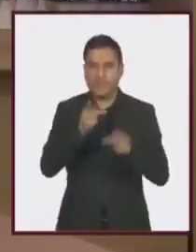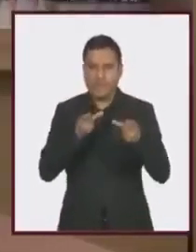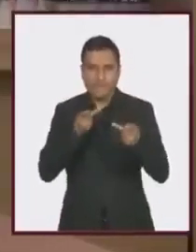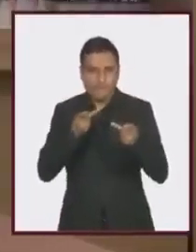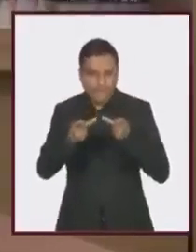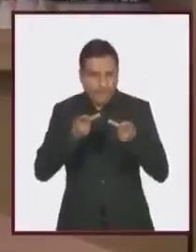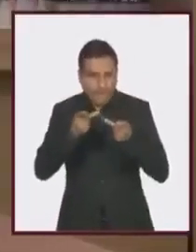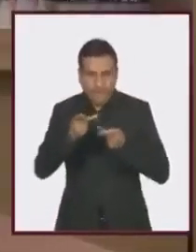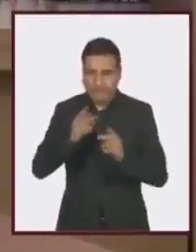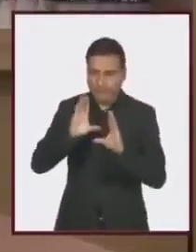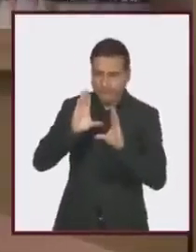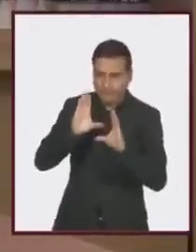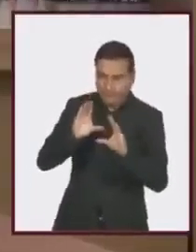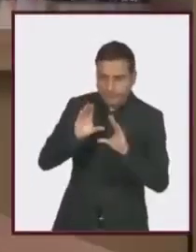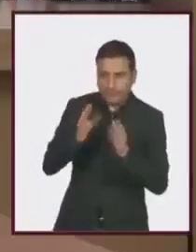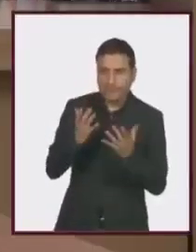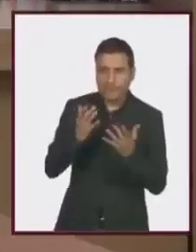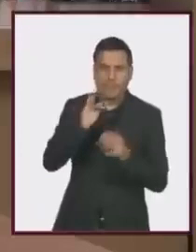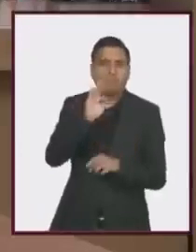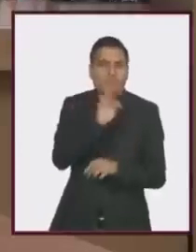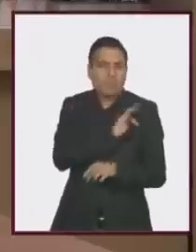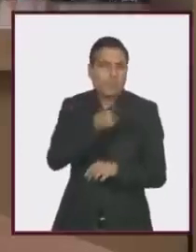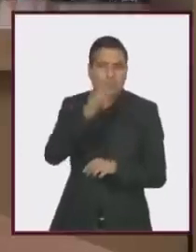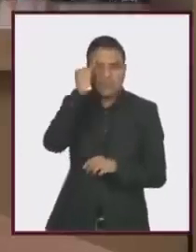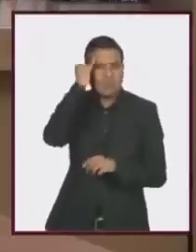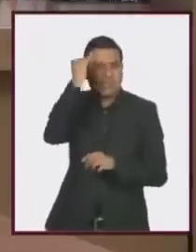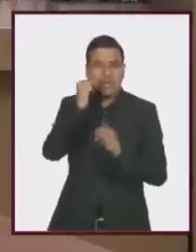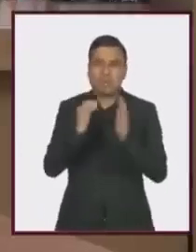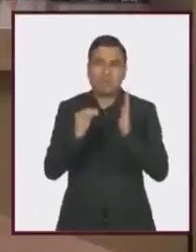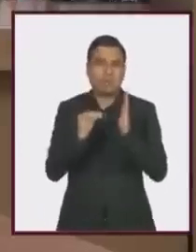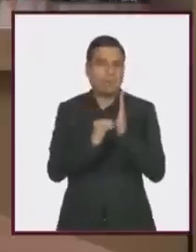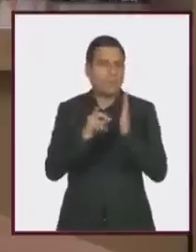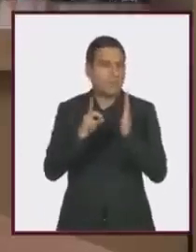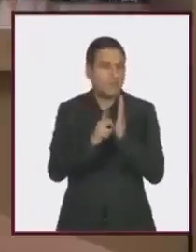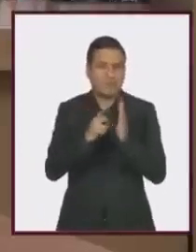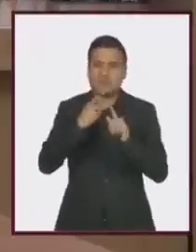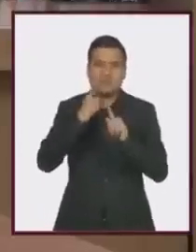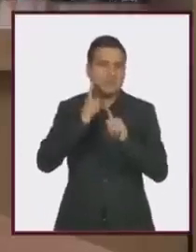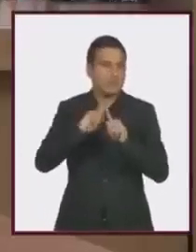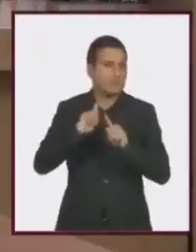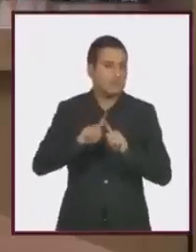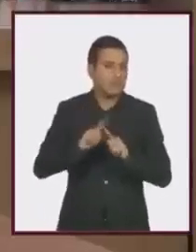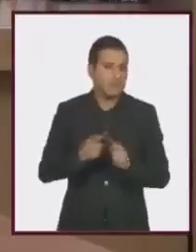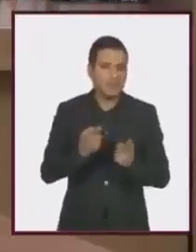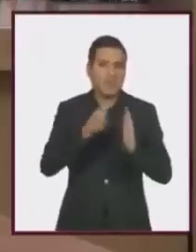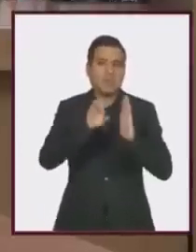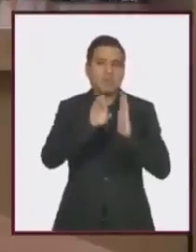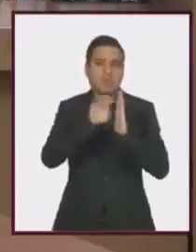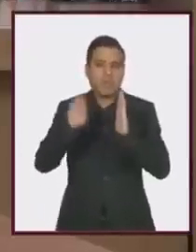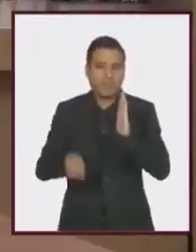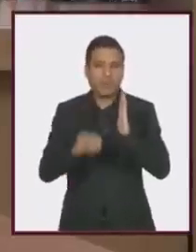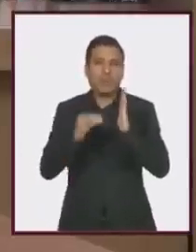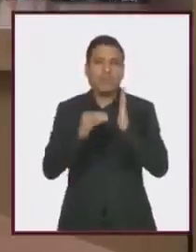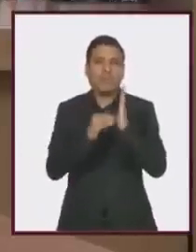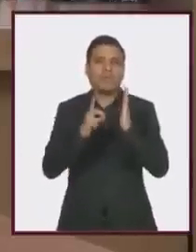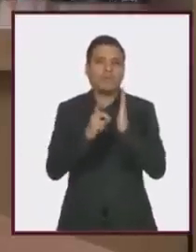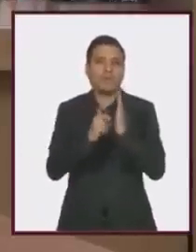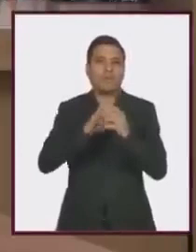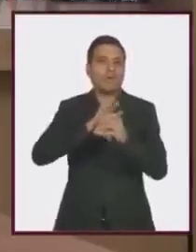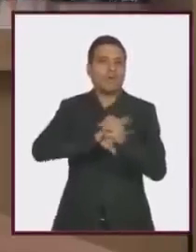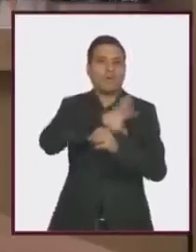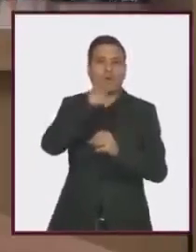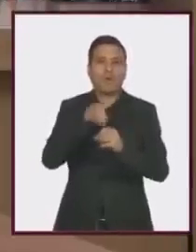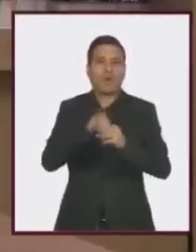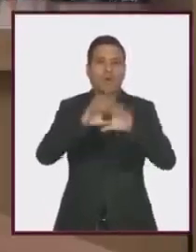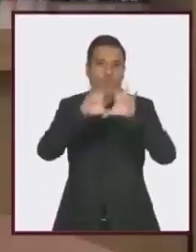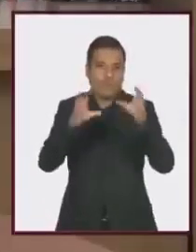a través de ciertas metodologías que pueden ser metodologías globalizantes como el trabajar por